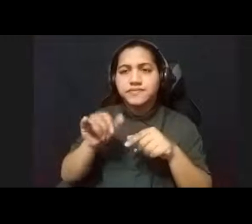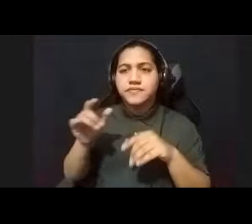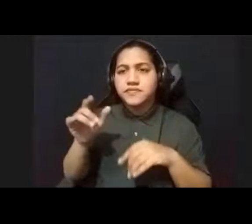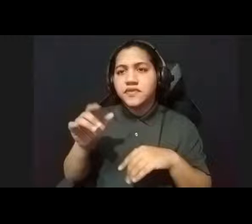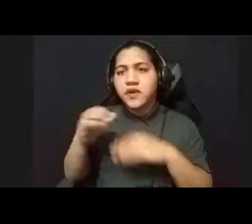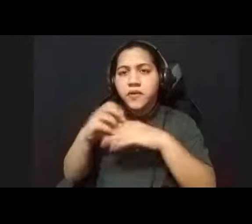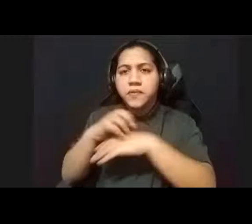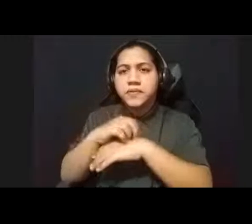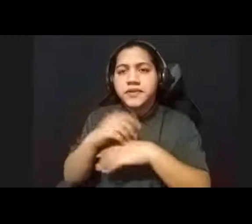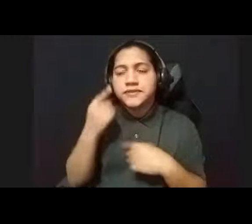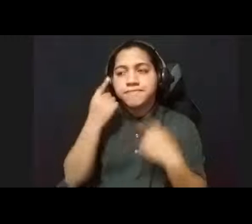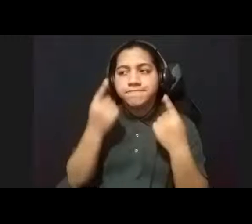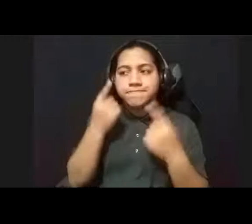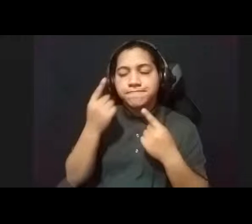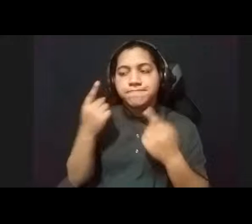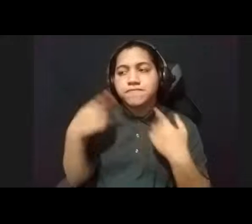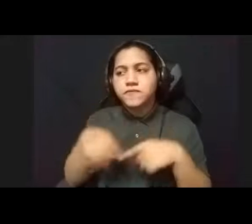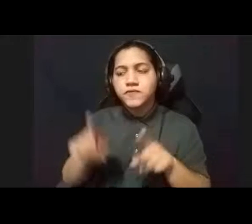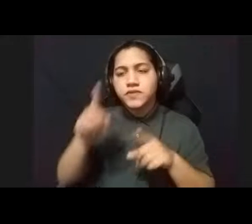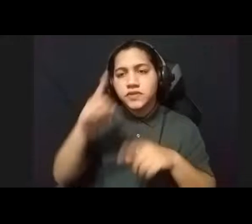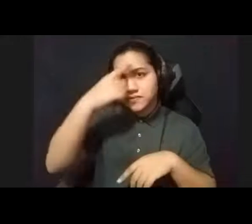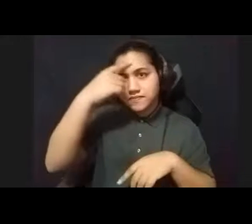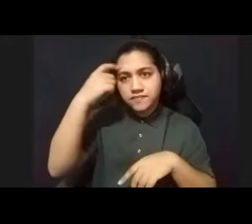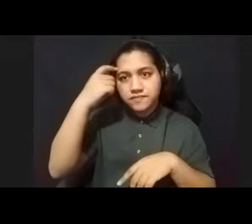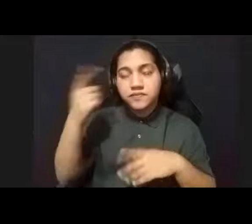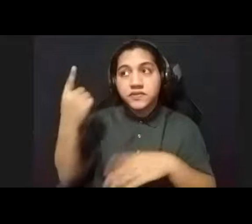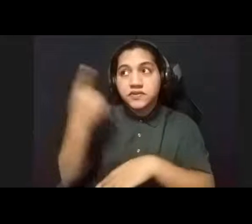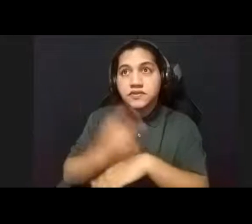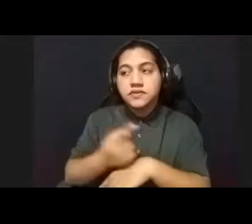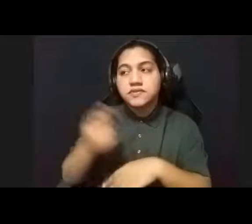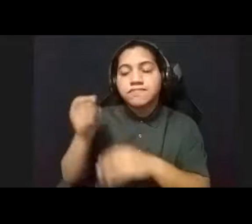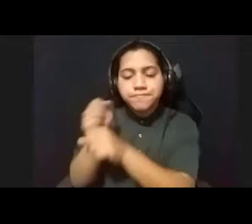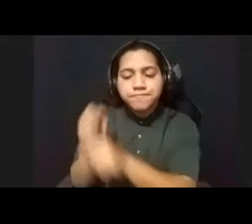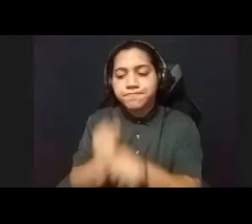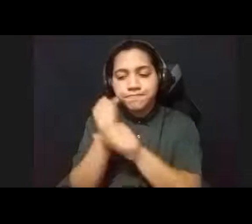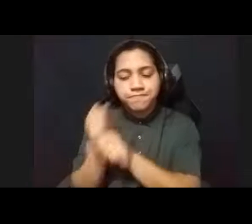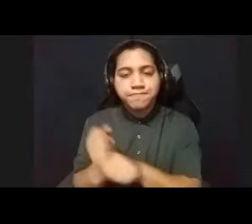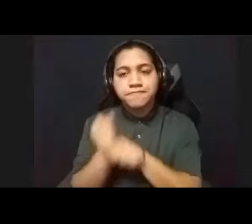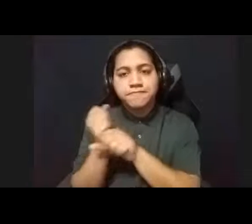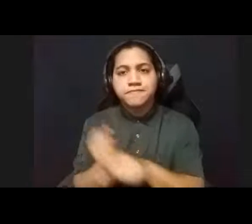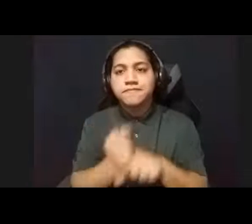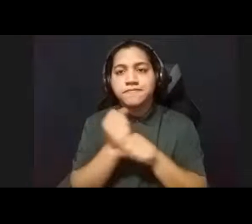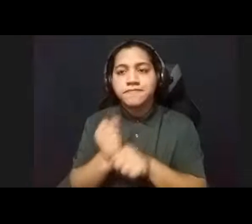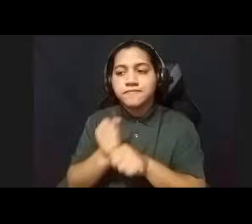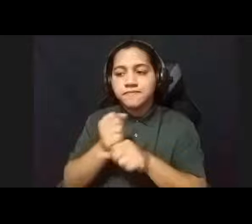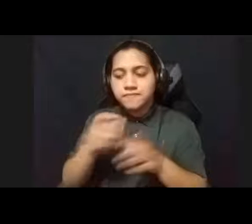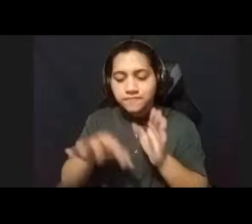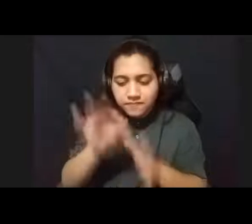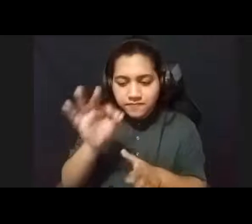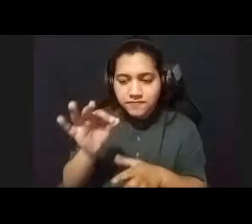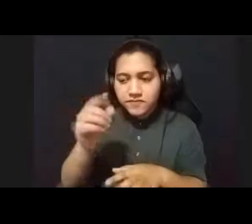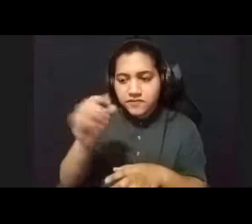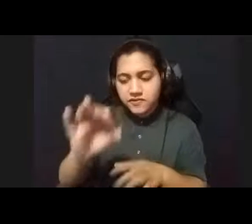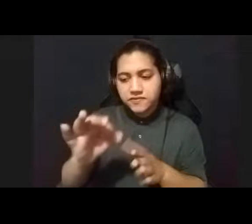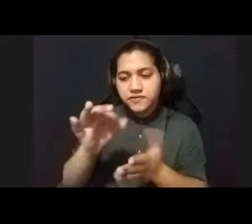verano pensando. Un día, mientras estaba barriendo, se encontró con una moneda pequeña que sin